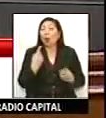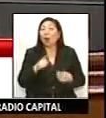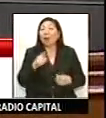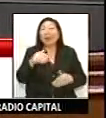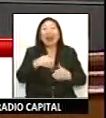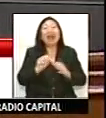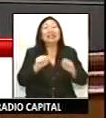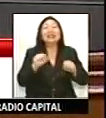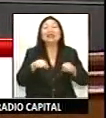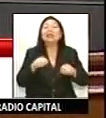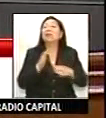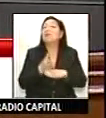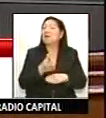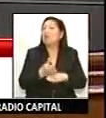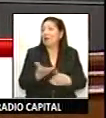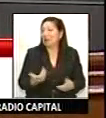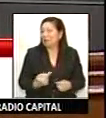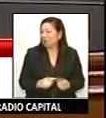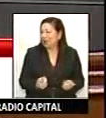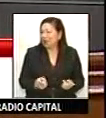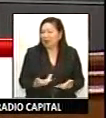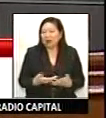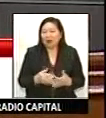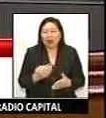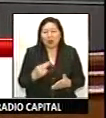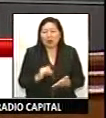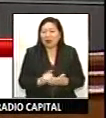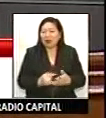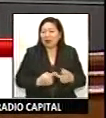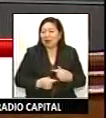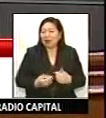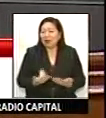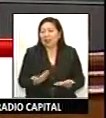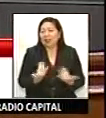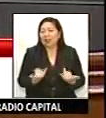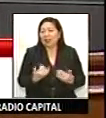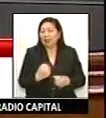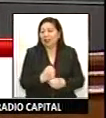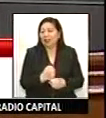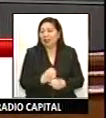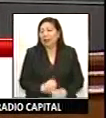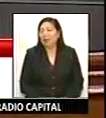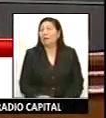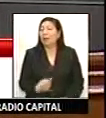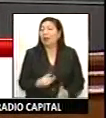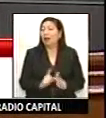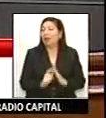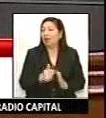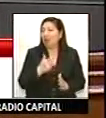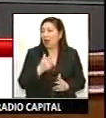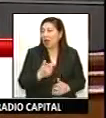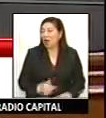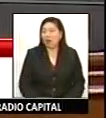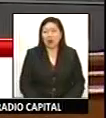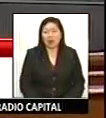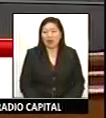Se ve la realidad, la corrupción, empresas corruptas que vienen a licitar estas obras para que les den agua